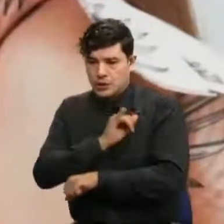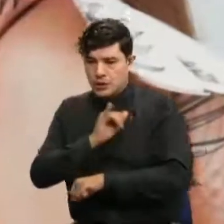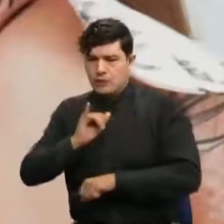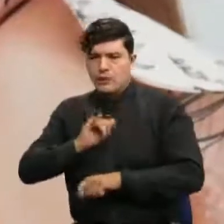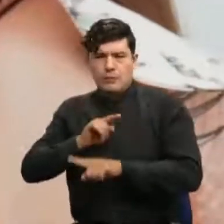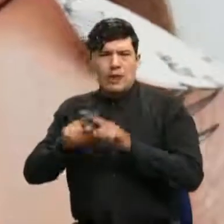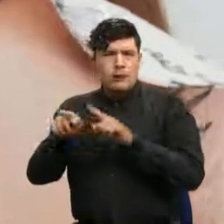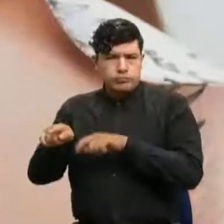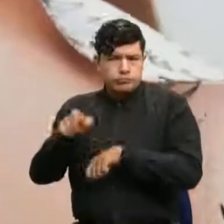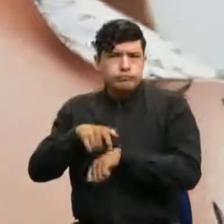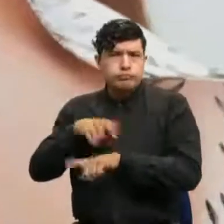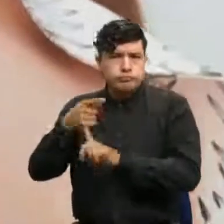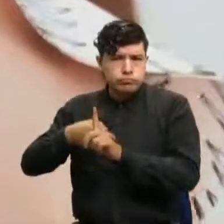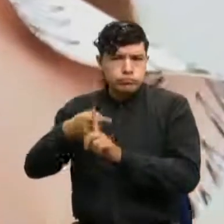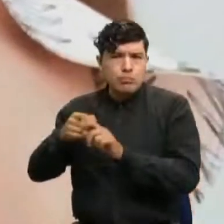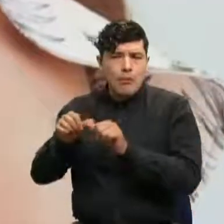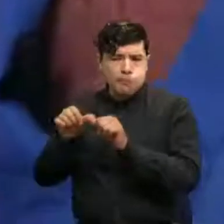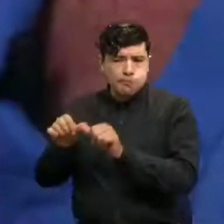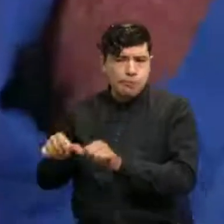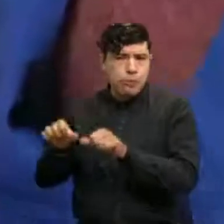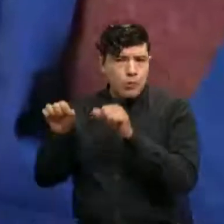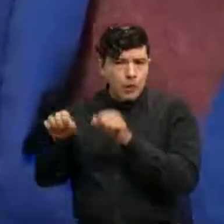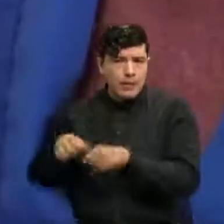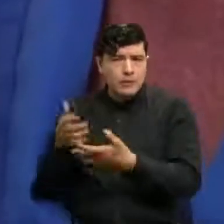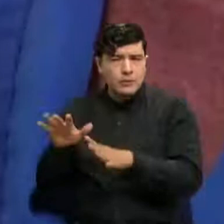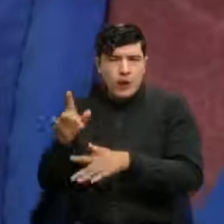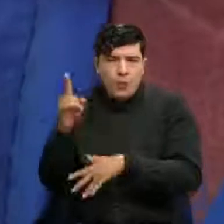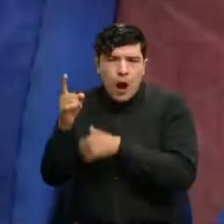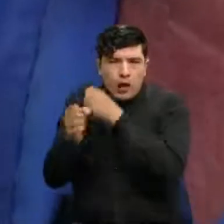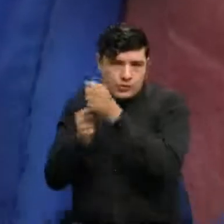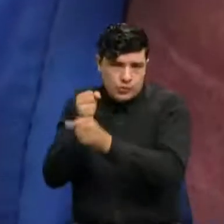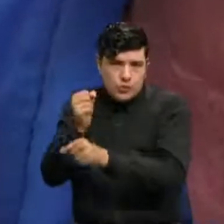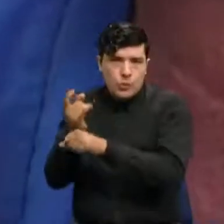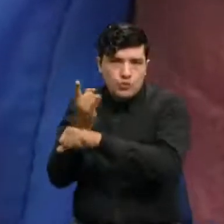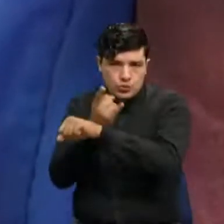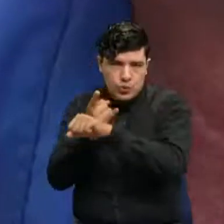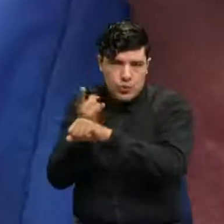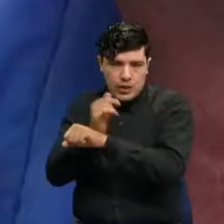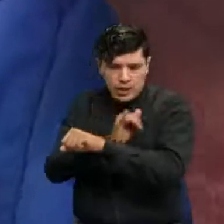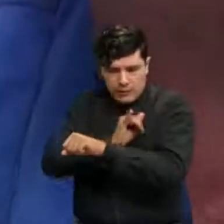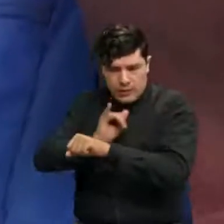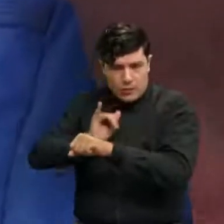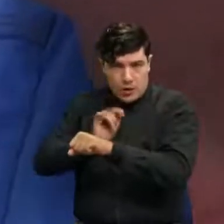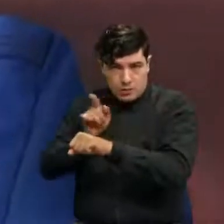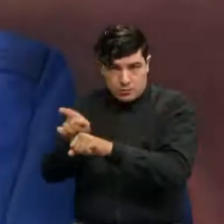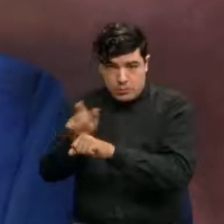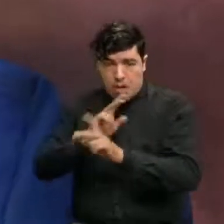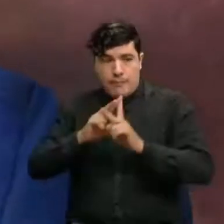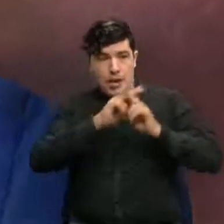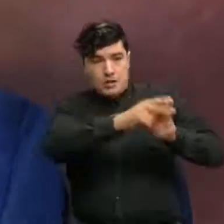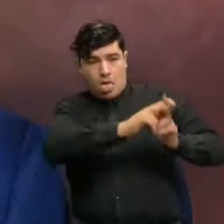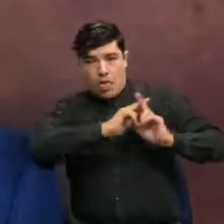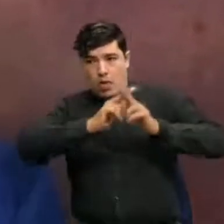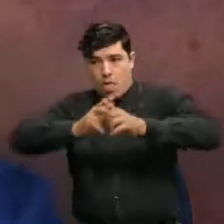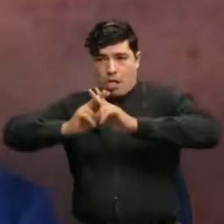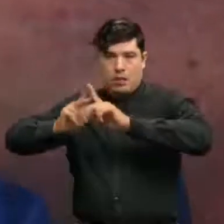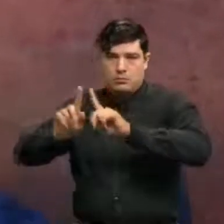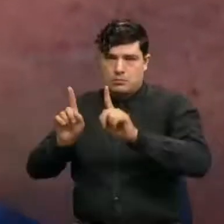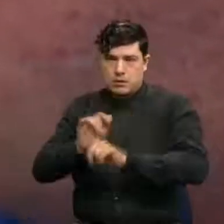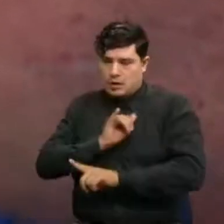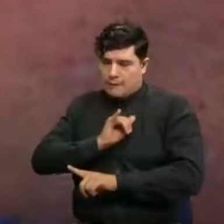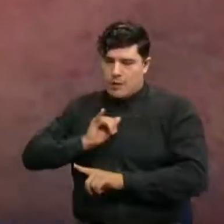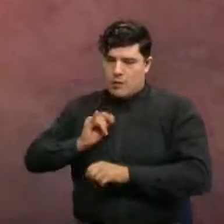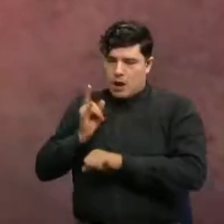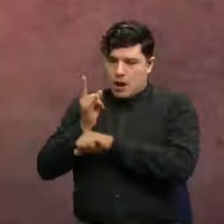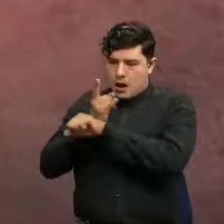se está certificado por el INVIMA para un año de uso individual y permite que los individuos, tanto hospitalizados en